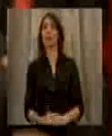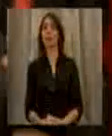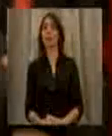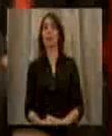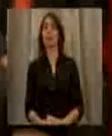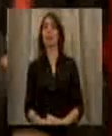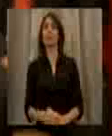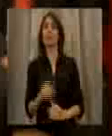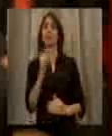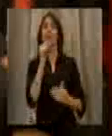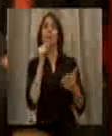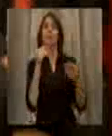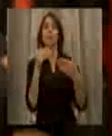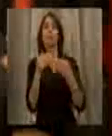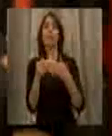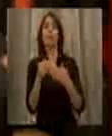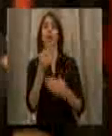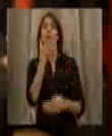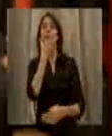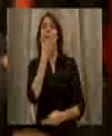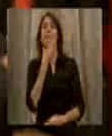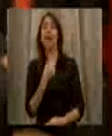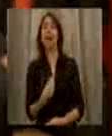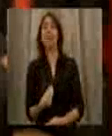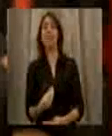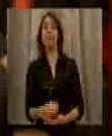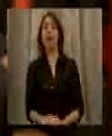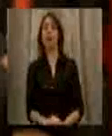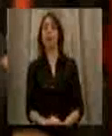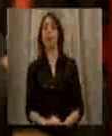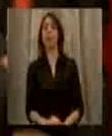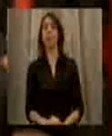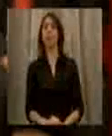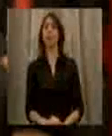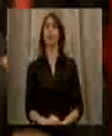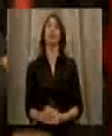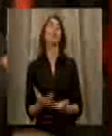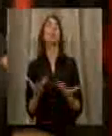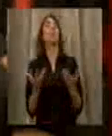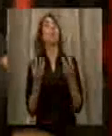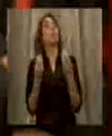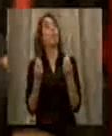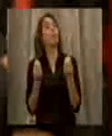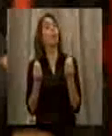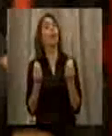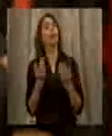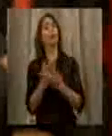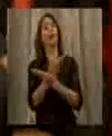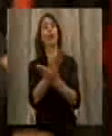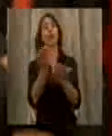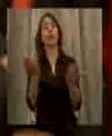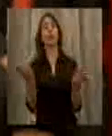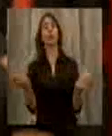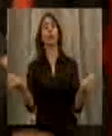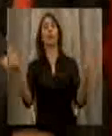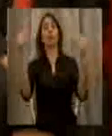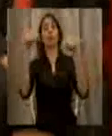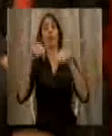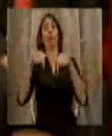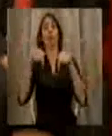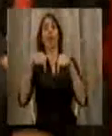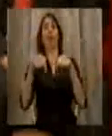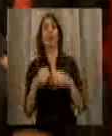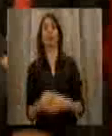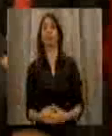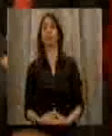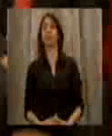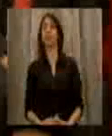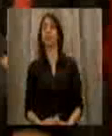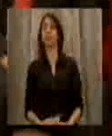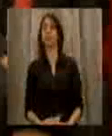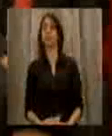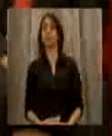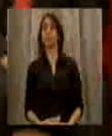a puertas de la Navidad, es bastante meritorio que ustedes estén hoy día aquí. Así que